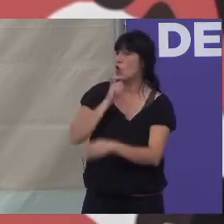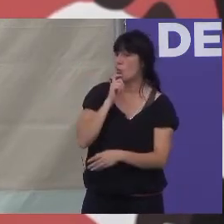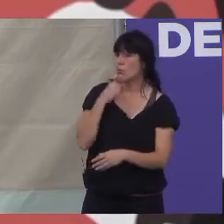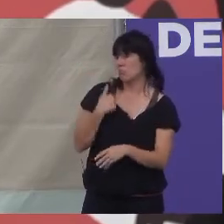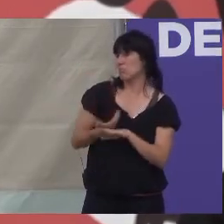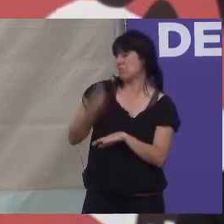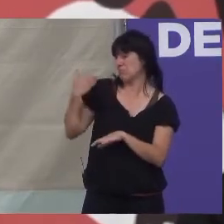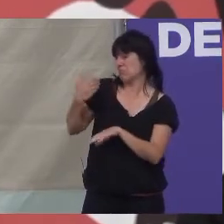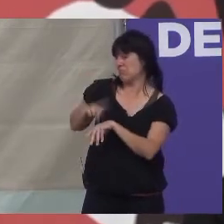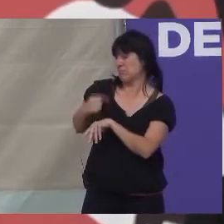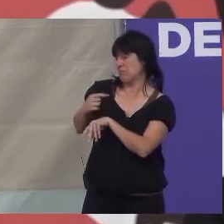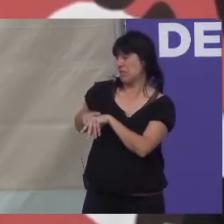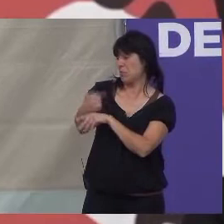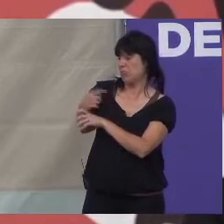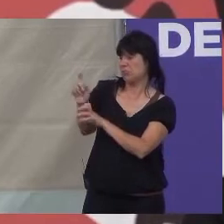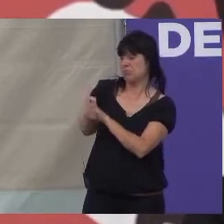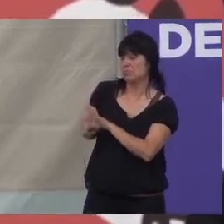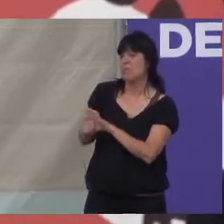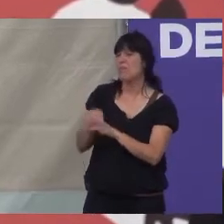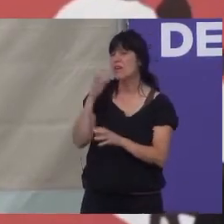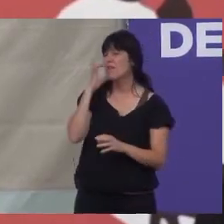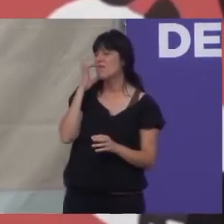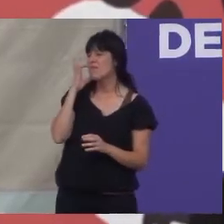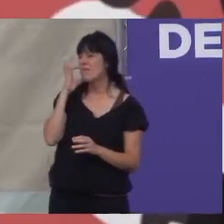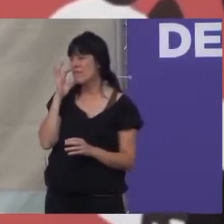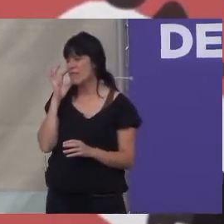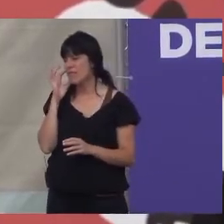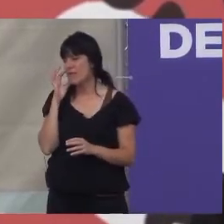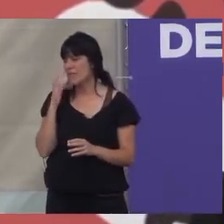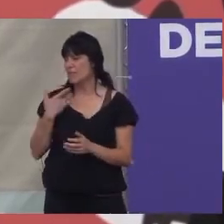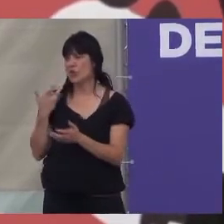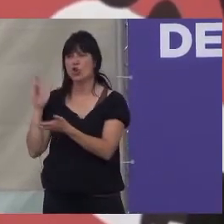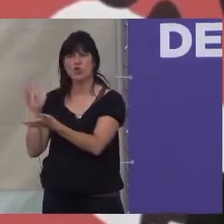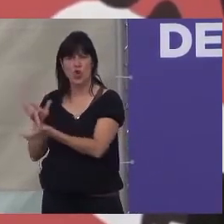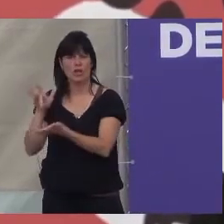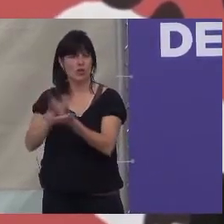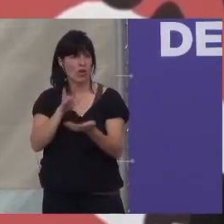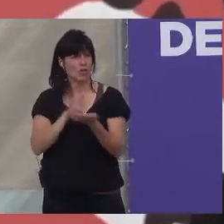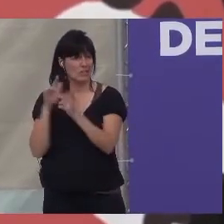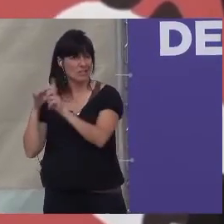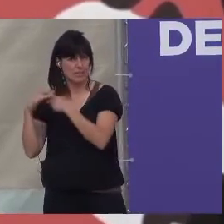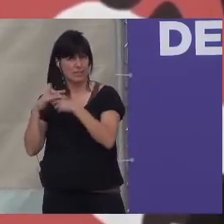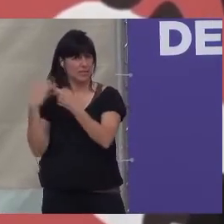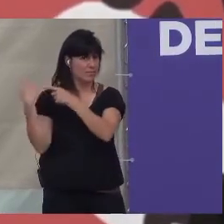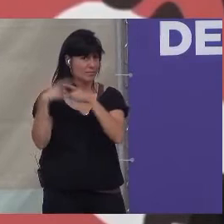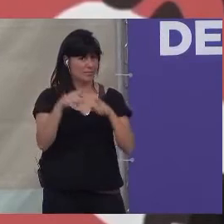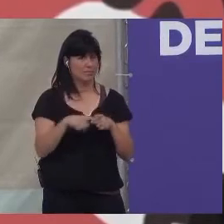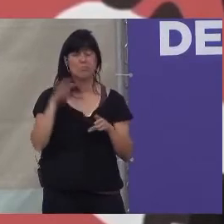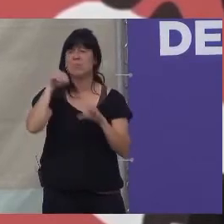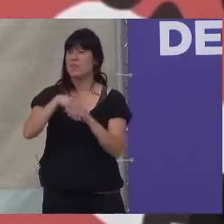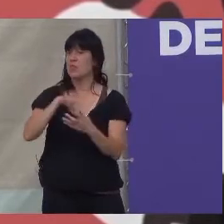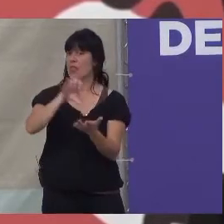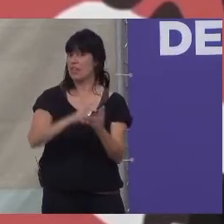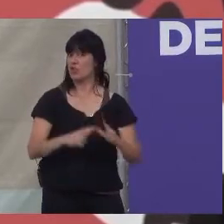inscrita, sin embargo, he estado en diferentes frentes. He estado en centros